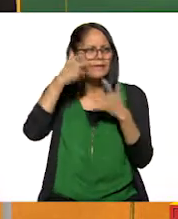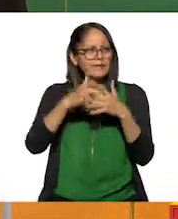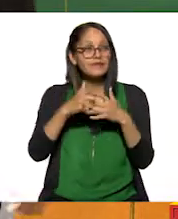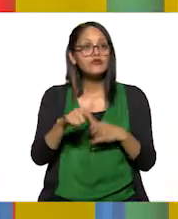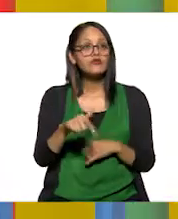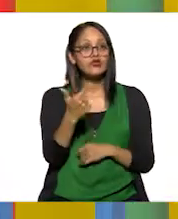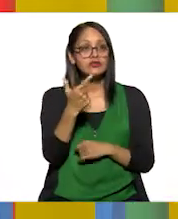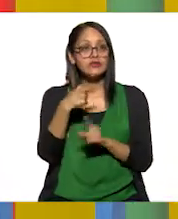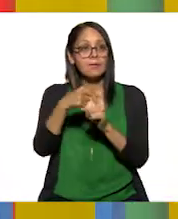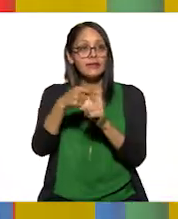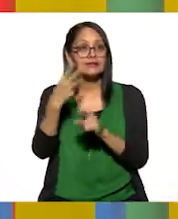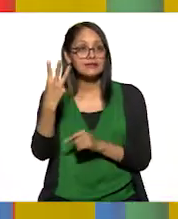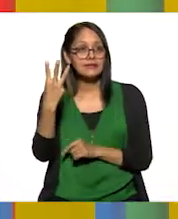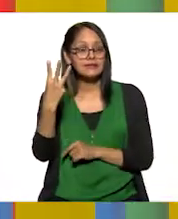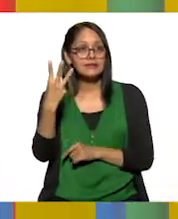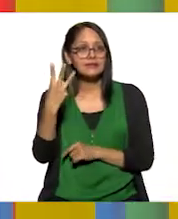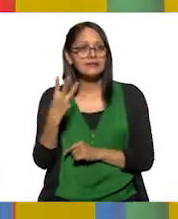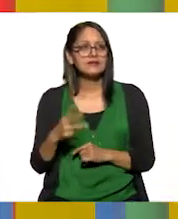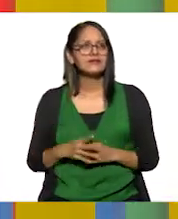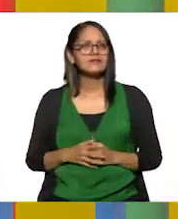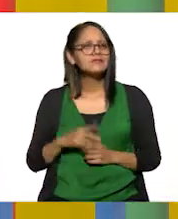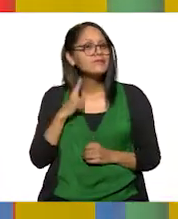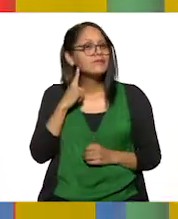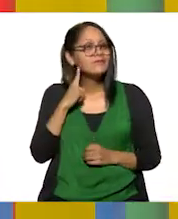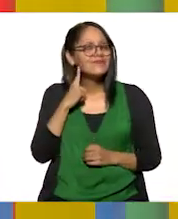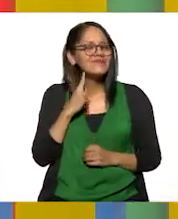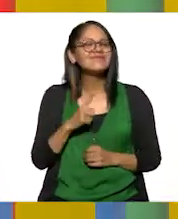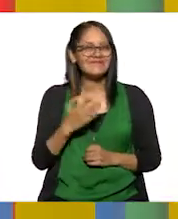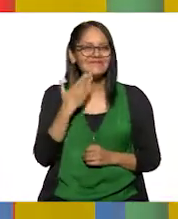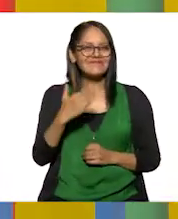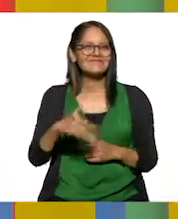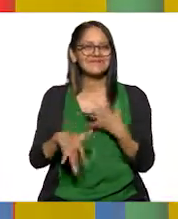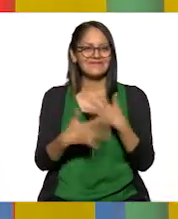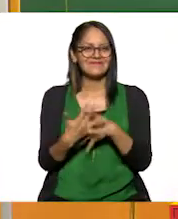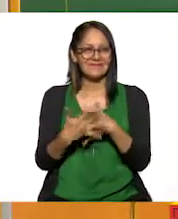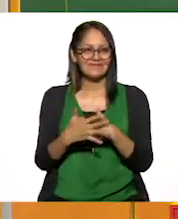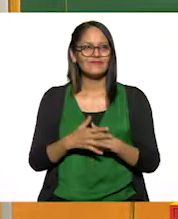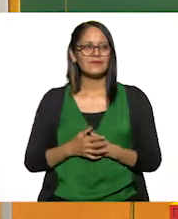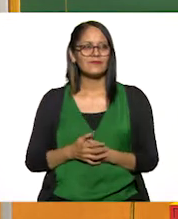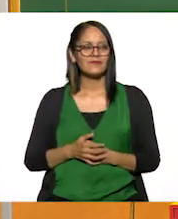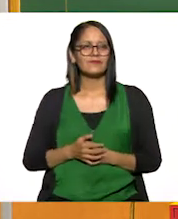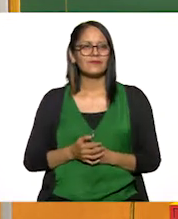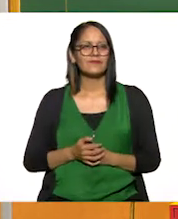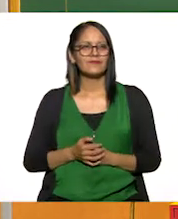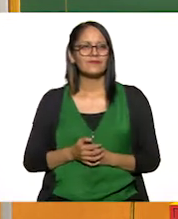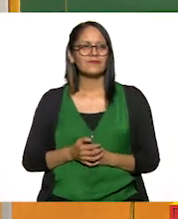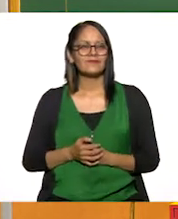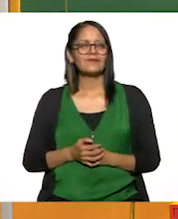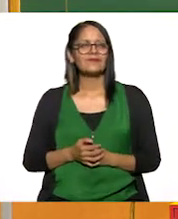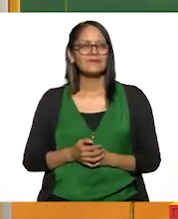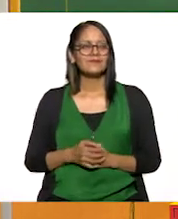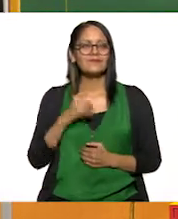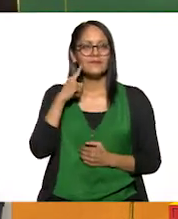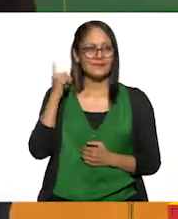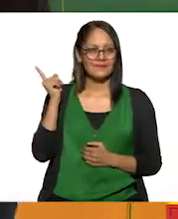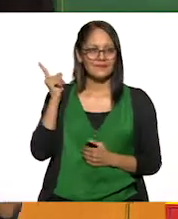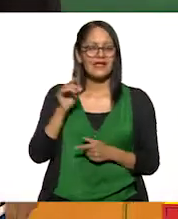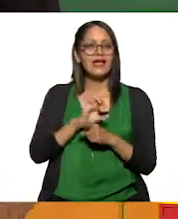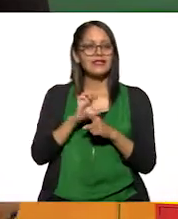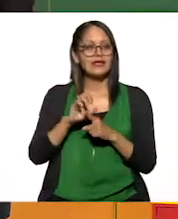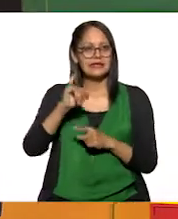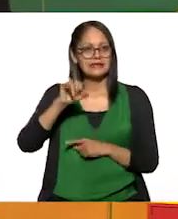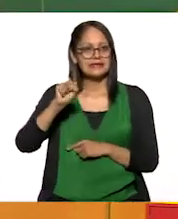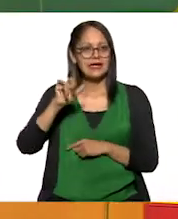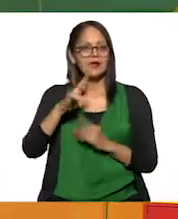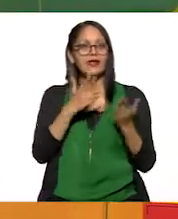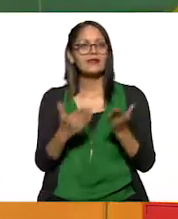más tres. 12 más tres. Muy bien. 15. 15, muy bien. Entonces, Isaira